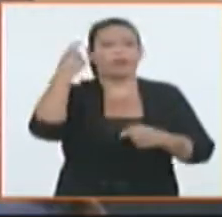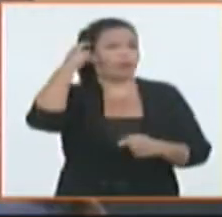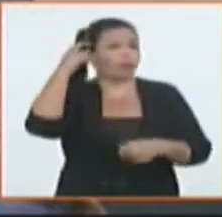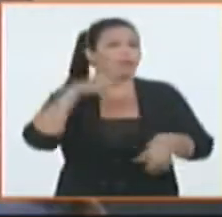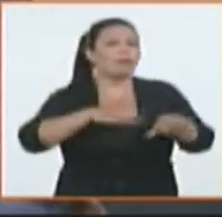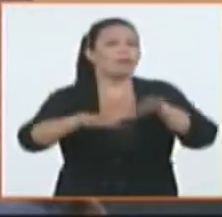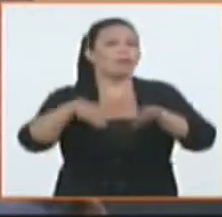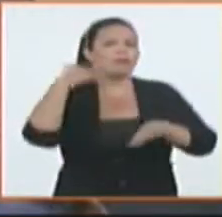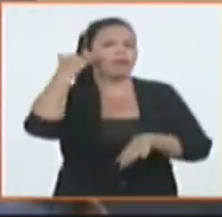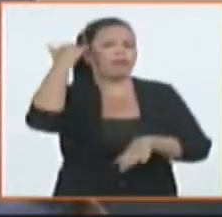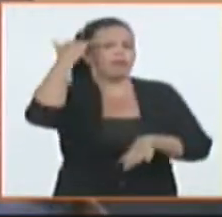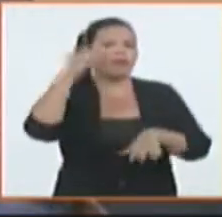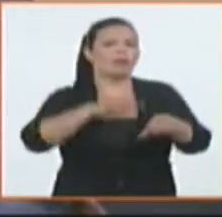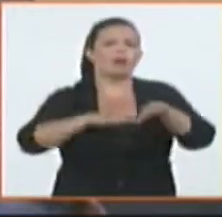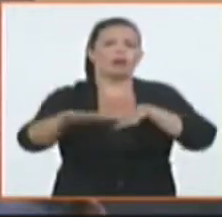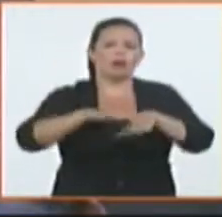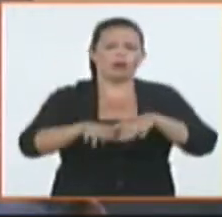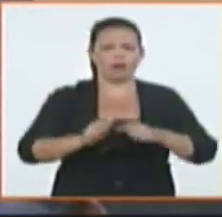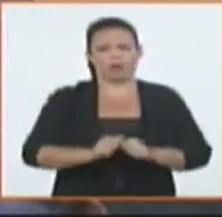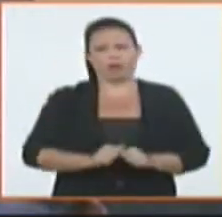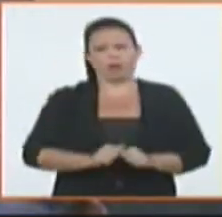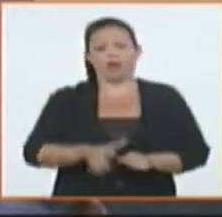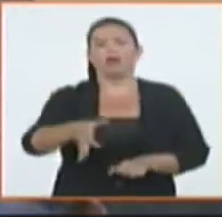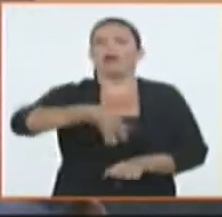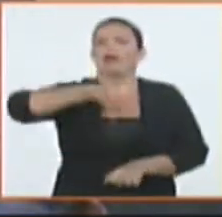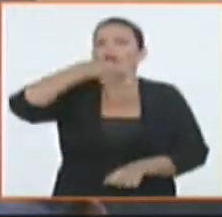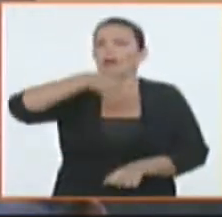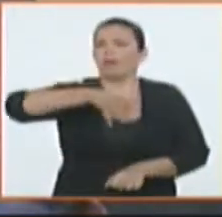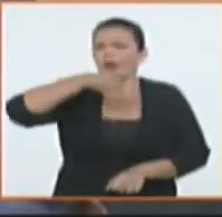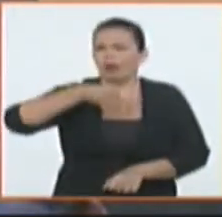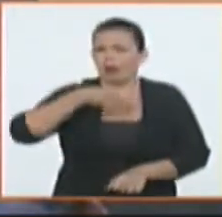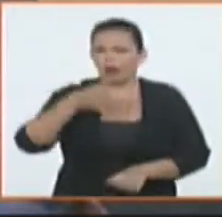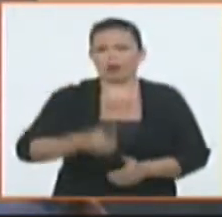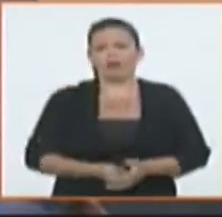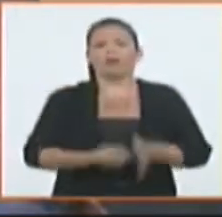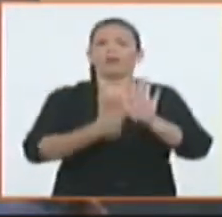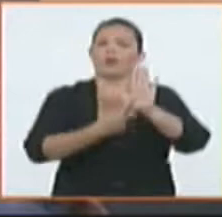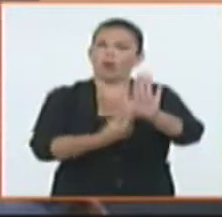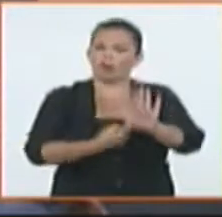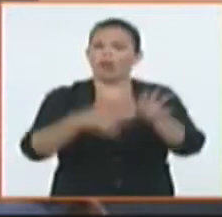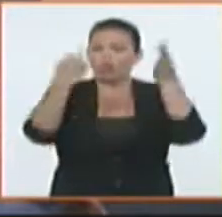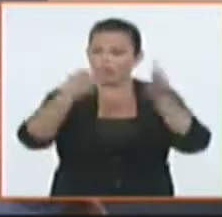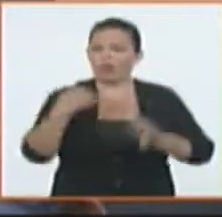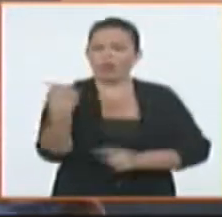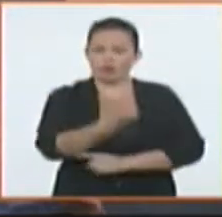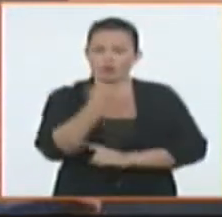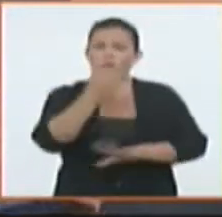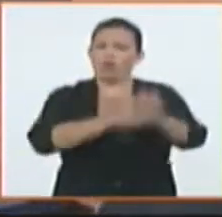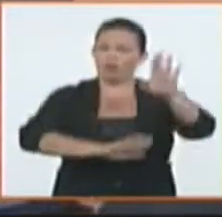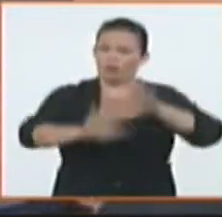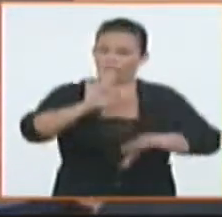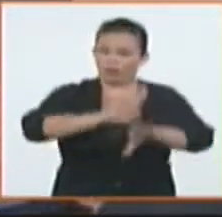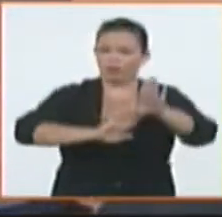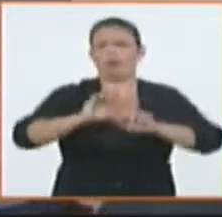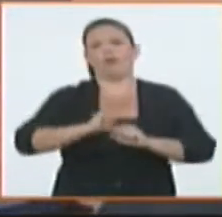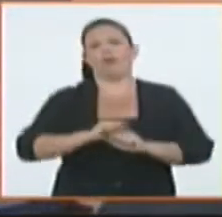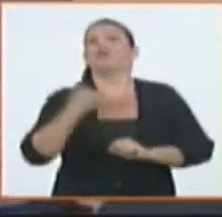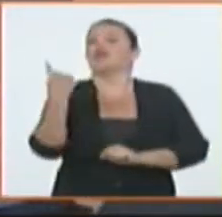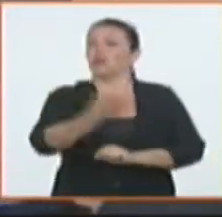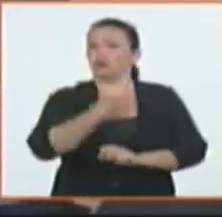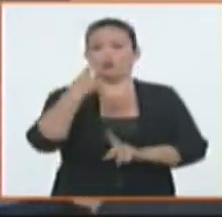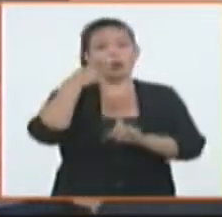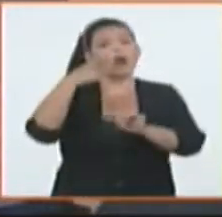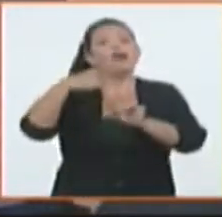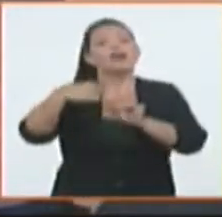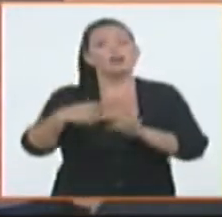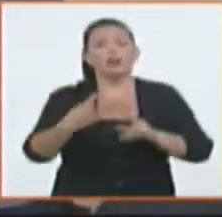convicción de que tenemos la razón, de que defendemos lo más justo, de que vamos a la causa real de los problemas.